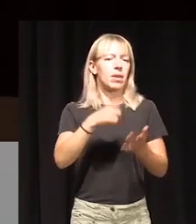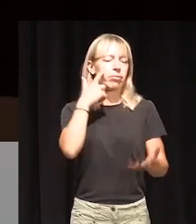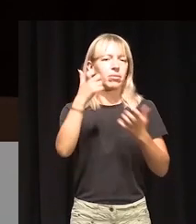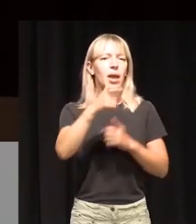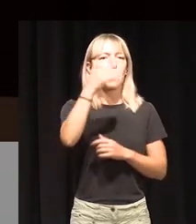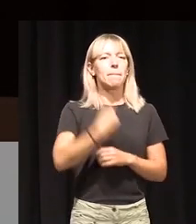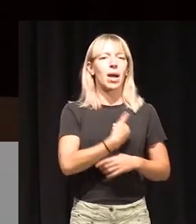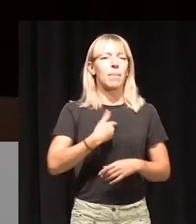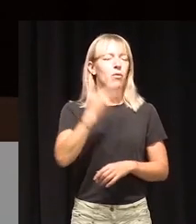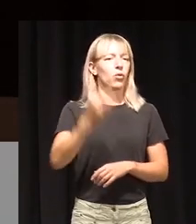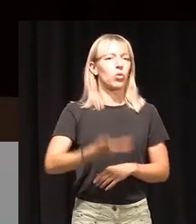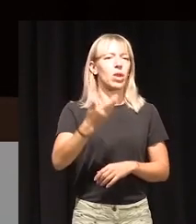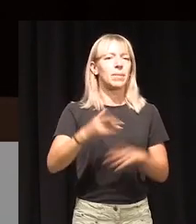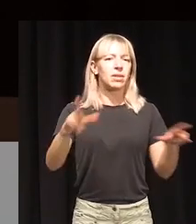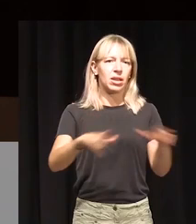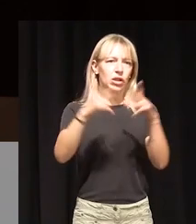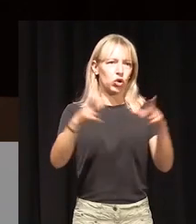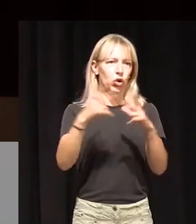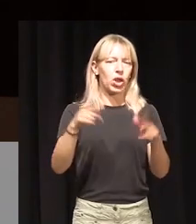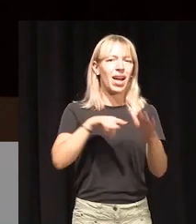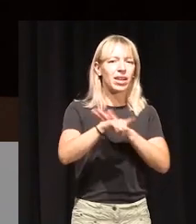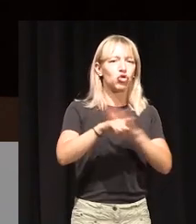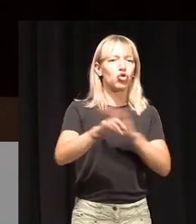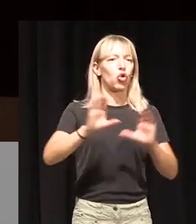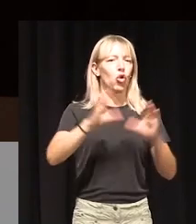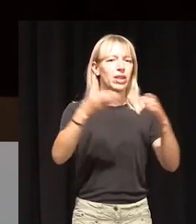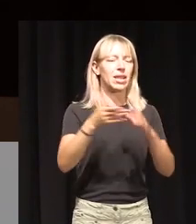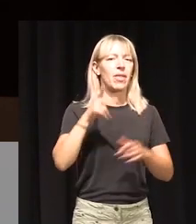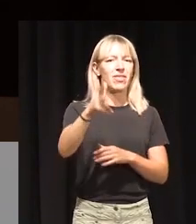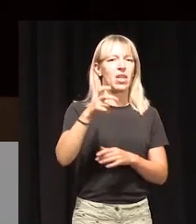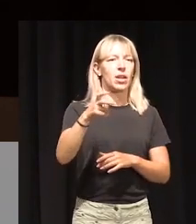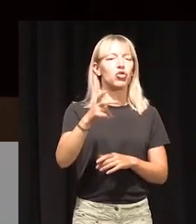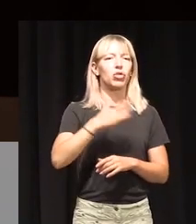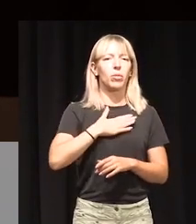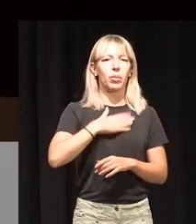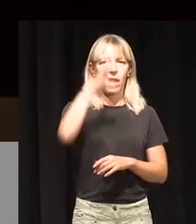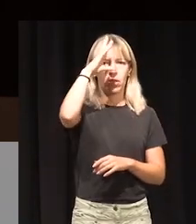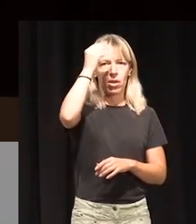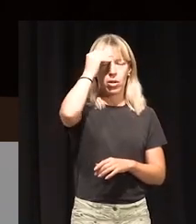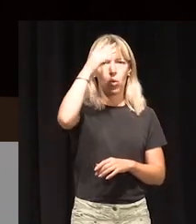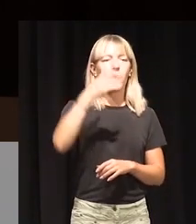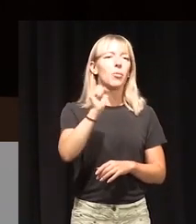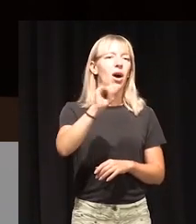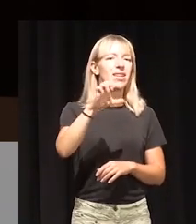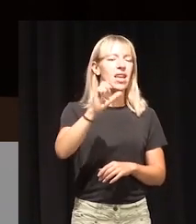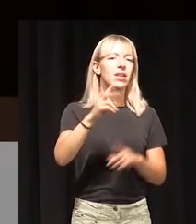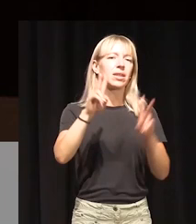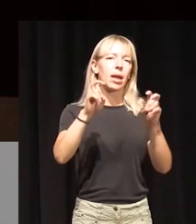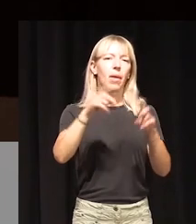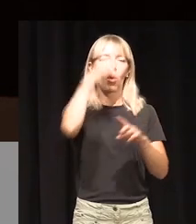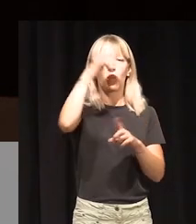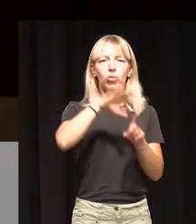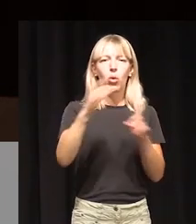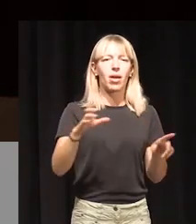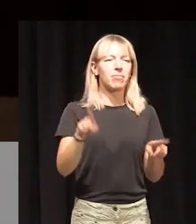el papel fundamental que juegan las sociedades de gestión colectiva de derechos de propiedad intelectual como AIE en el entramado cultural de